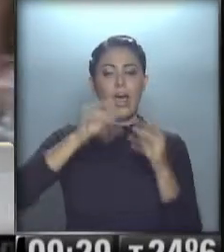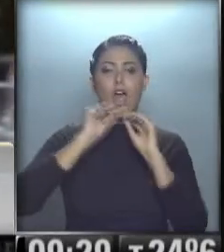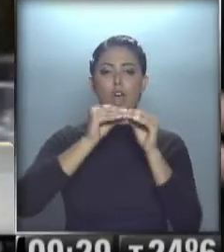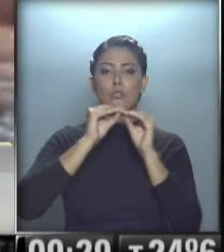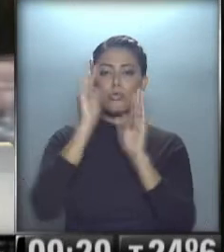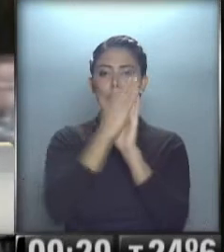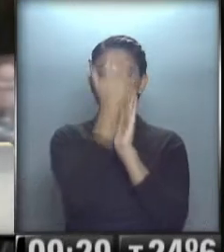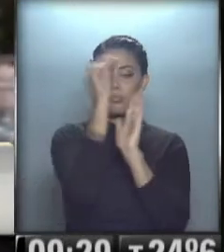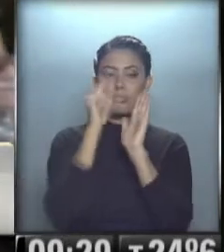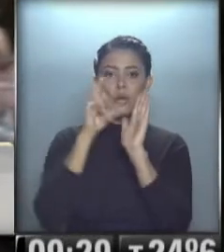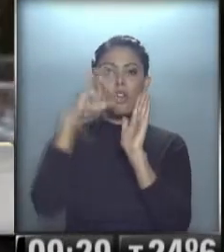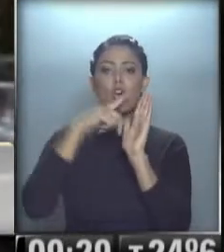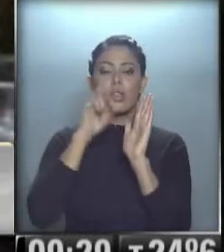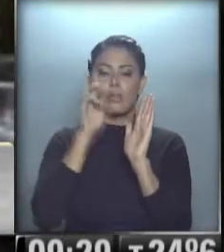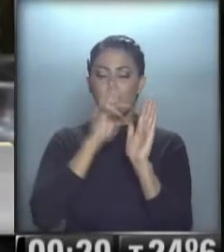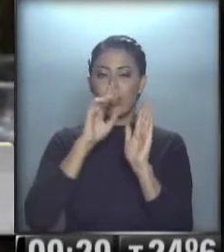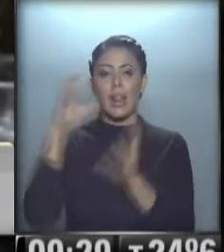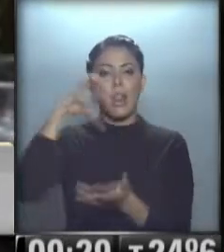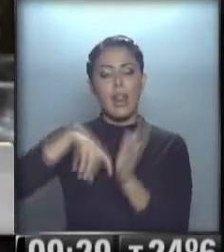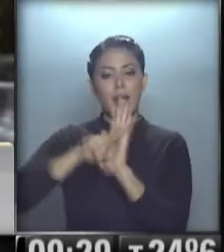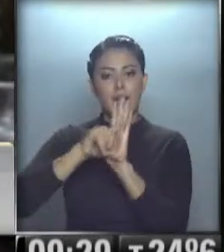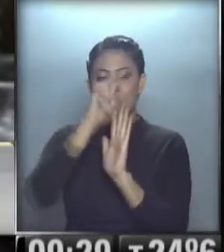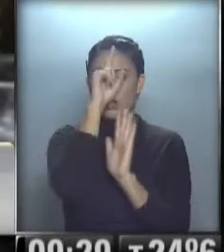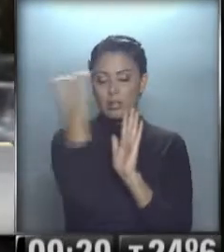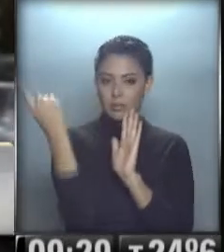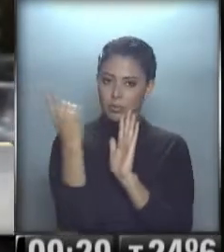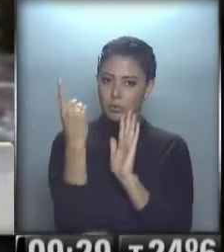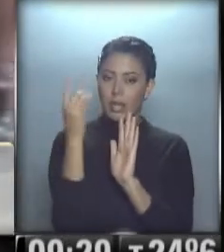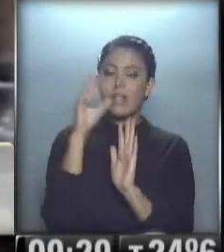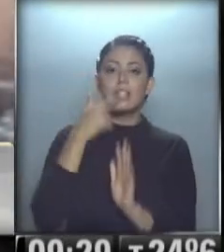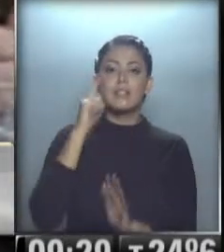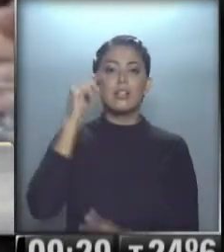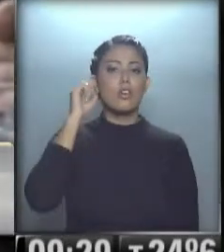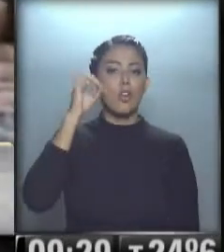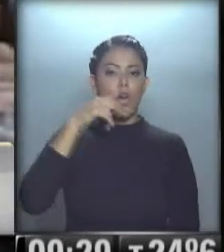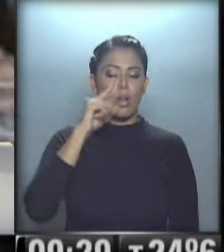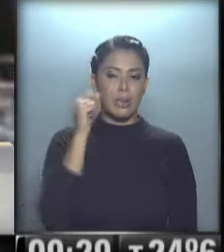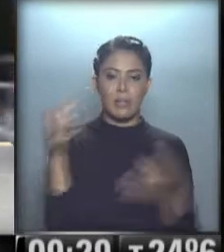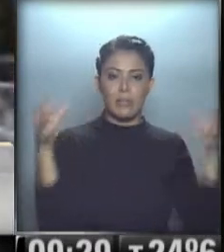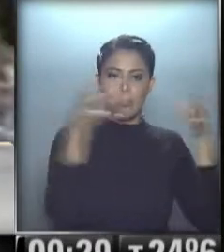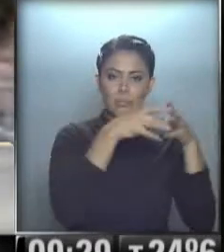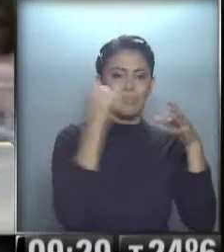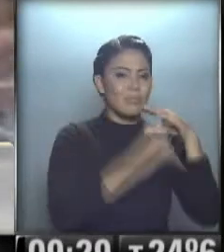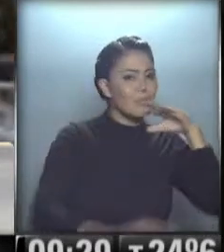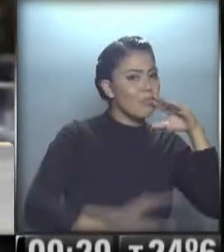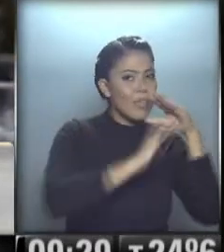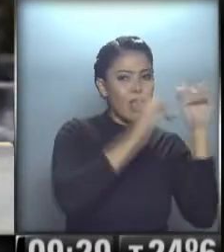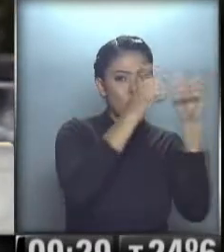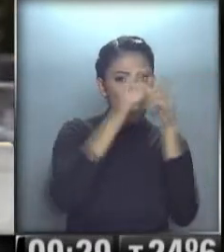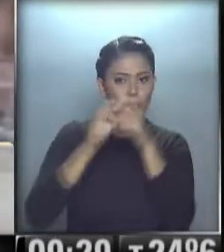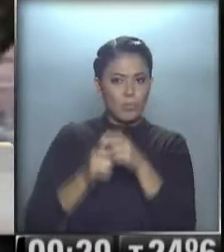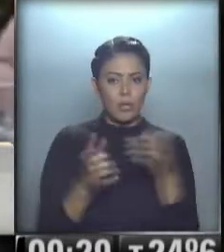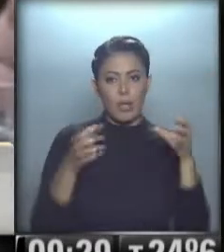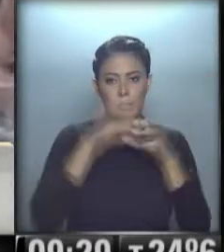la diputada diana conti y legislación general el diputado luis cigogna centrales son estas comisiones que nombramos en la